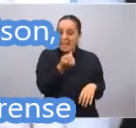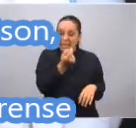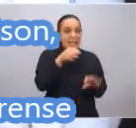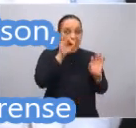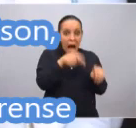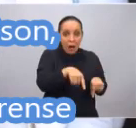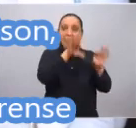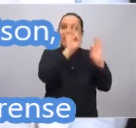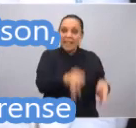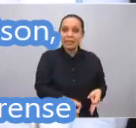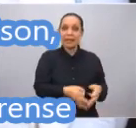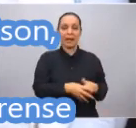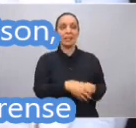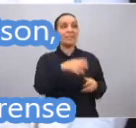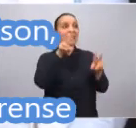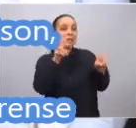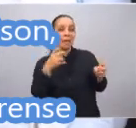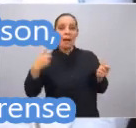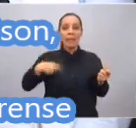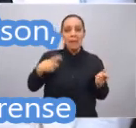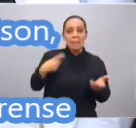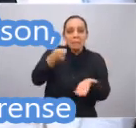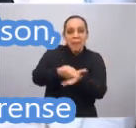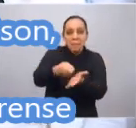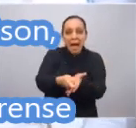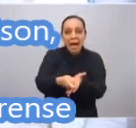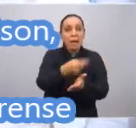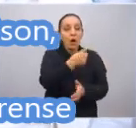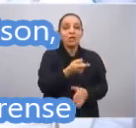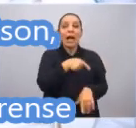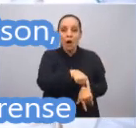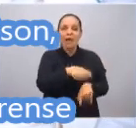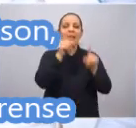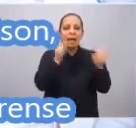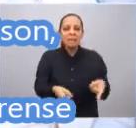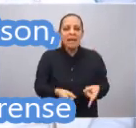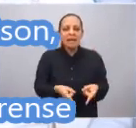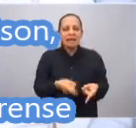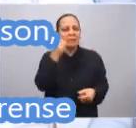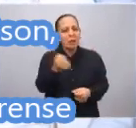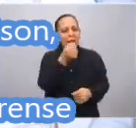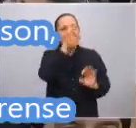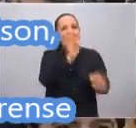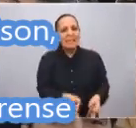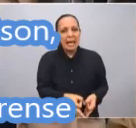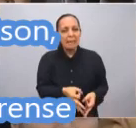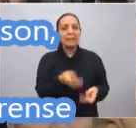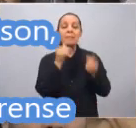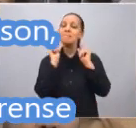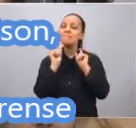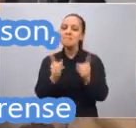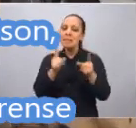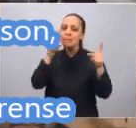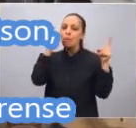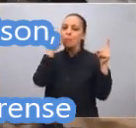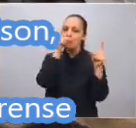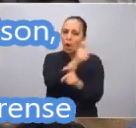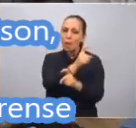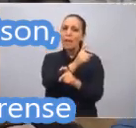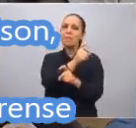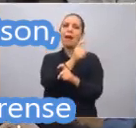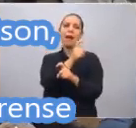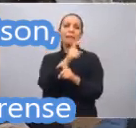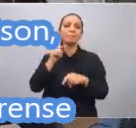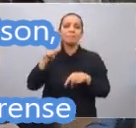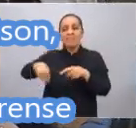se entera por el caso de las prepagas, que se entere también que el mismo problema tienen no unos